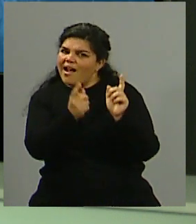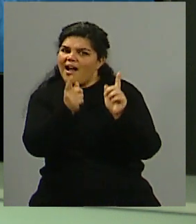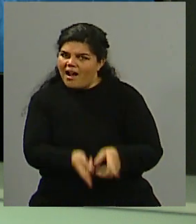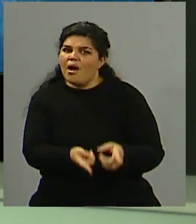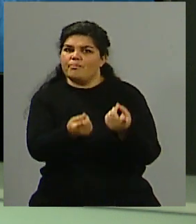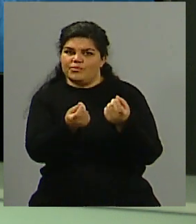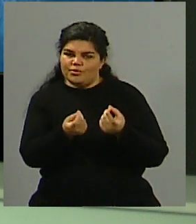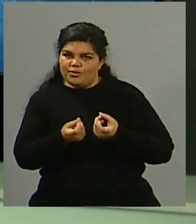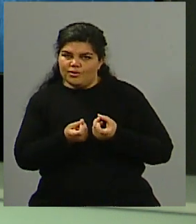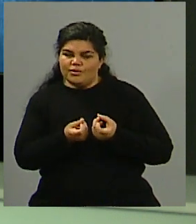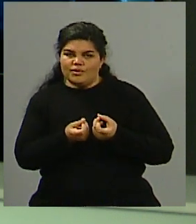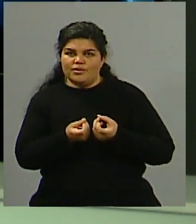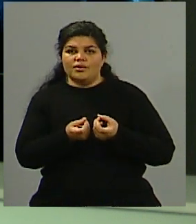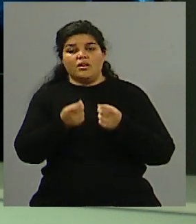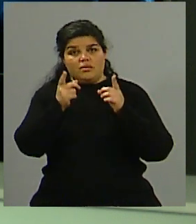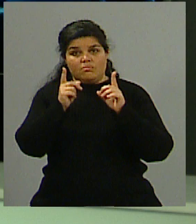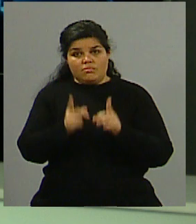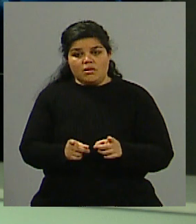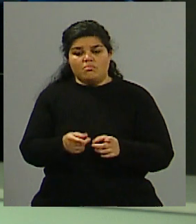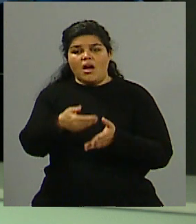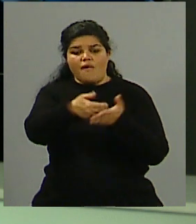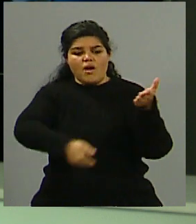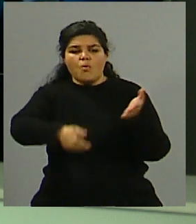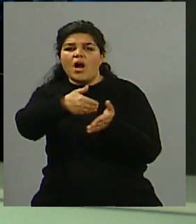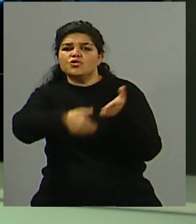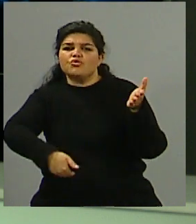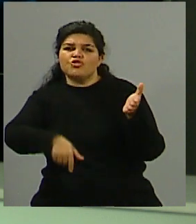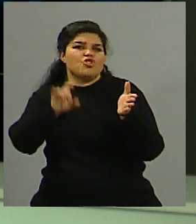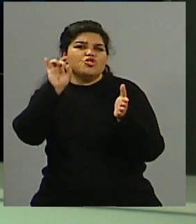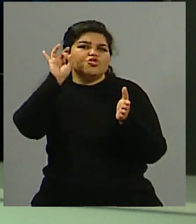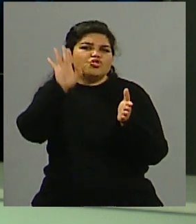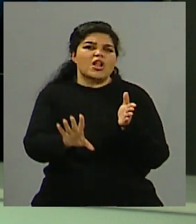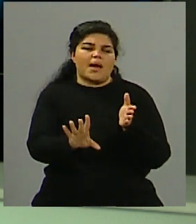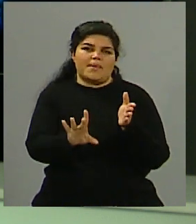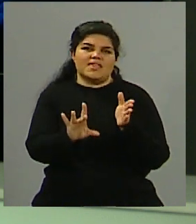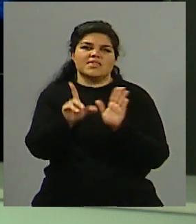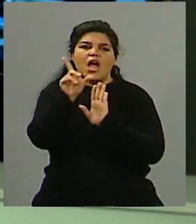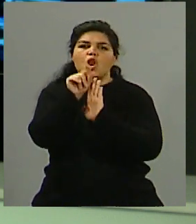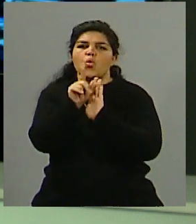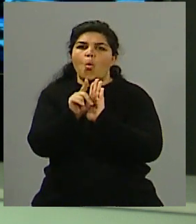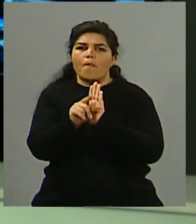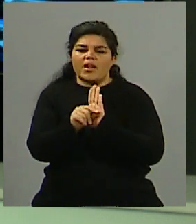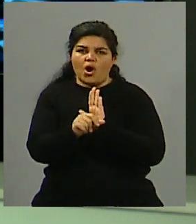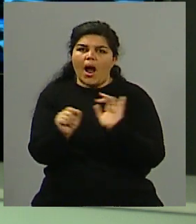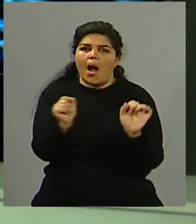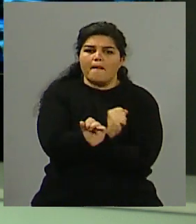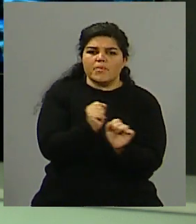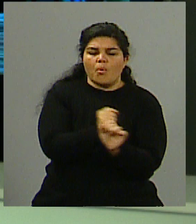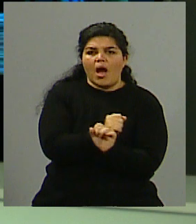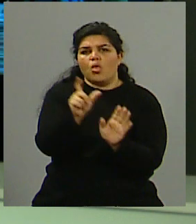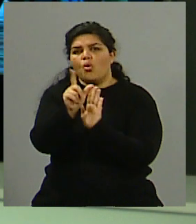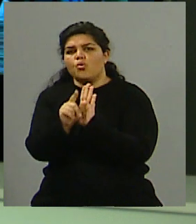nuevas funciones en la evaluación, que no es solo certificar, que no es solo calificar,